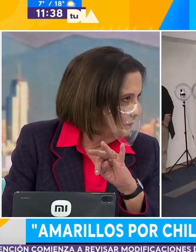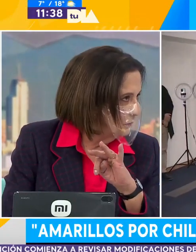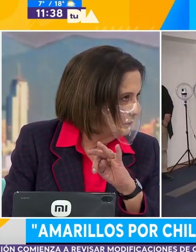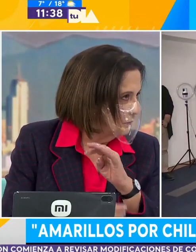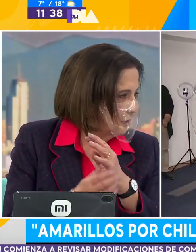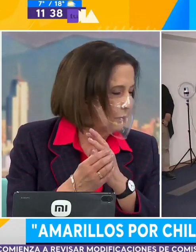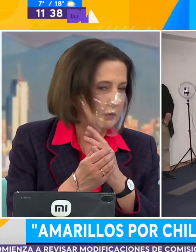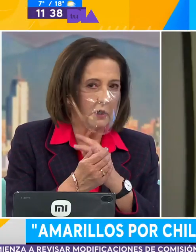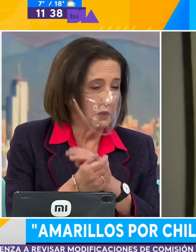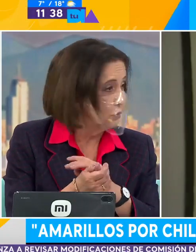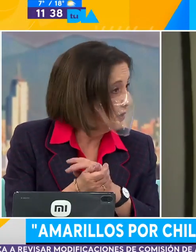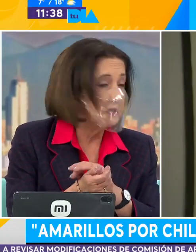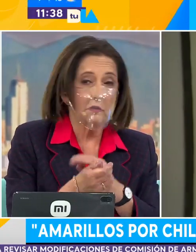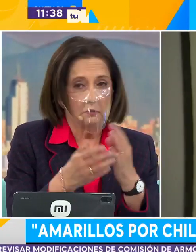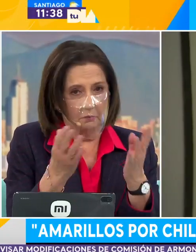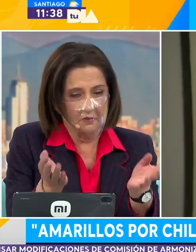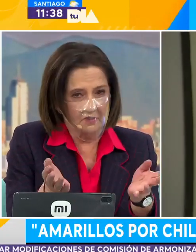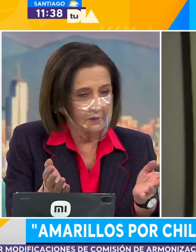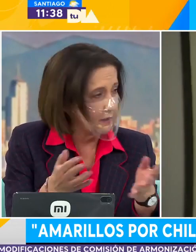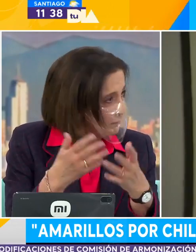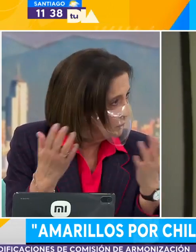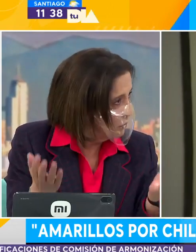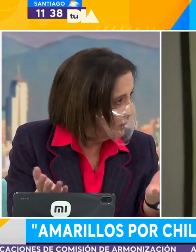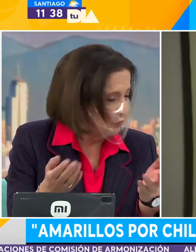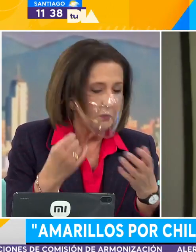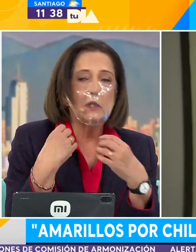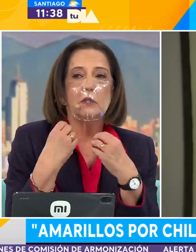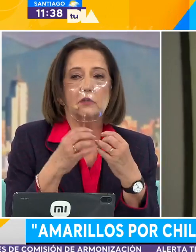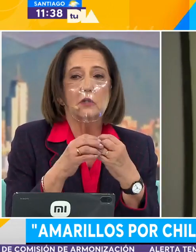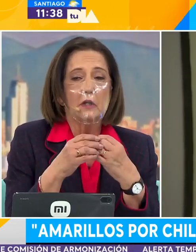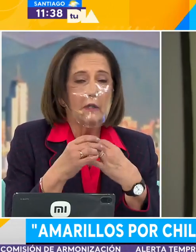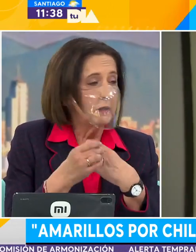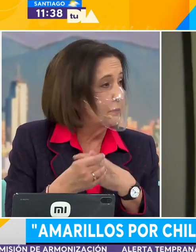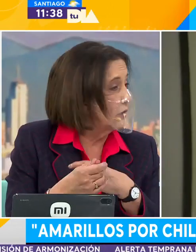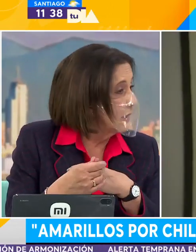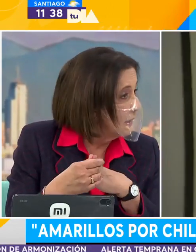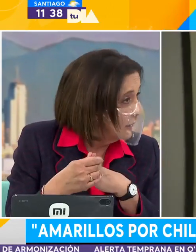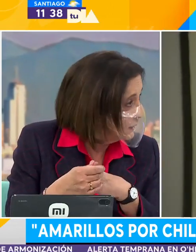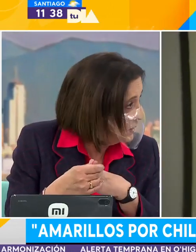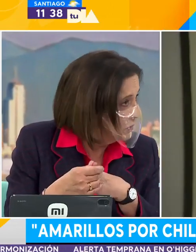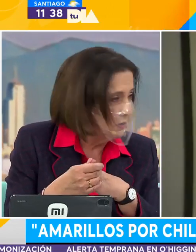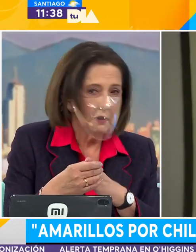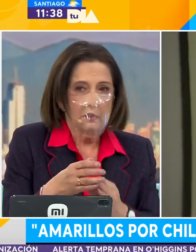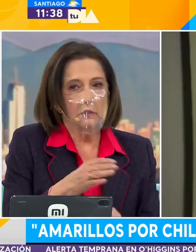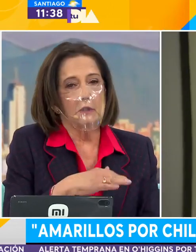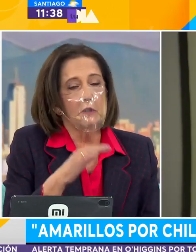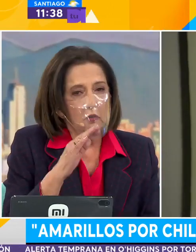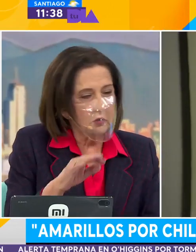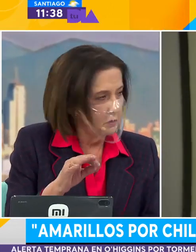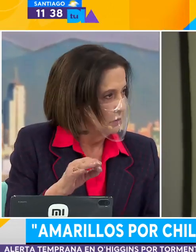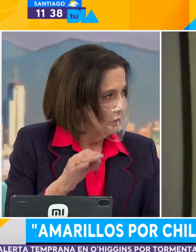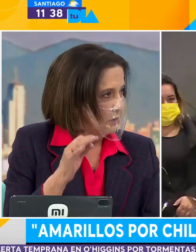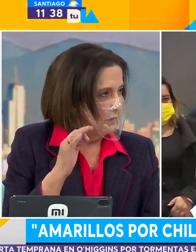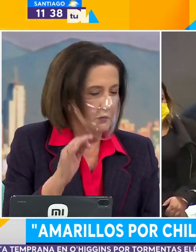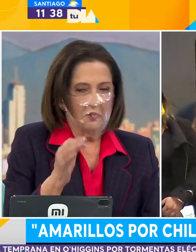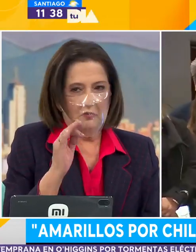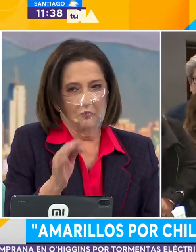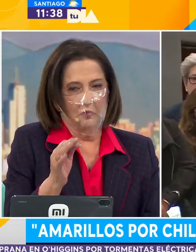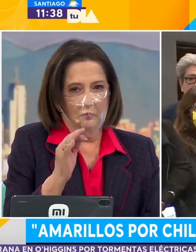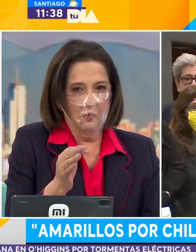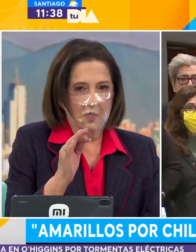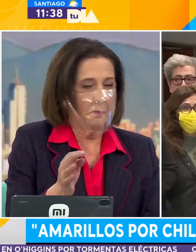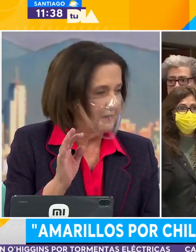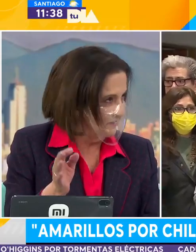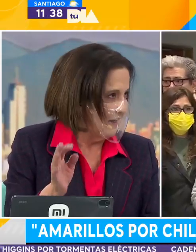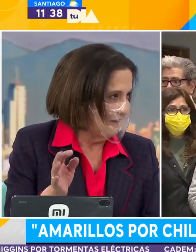Estado. El poder ejecutivo, presidente de la República, sus ministros, el poder legislativo, que quedó en una